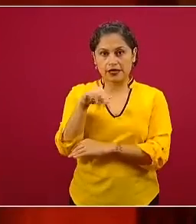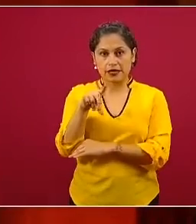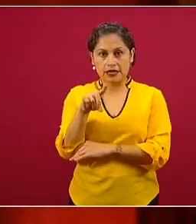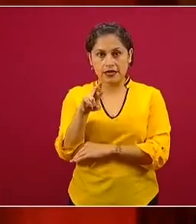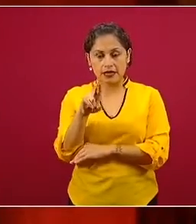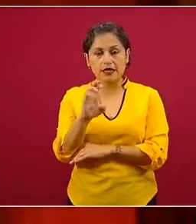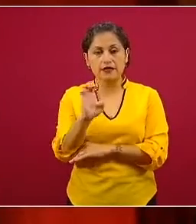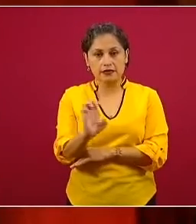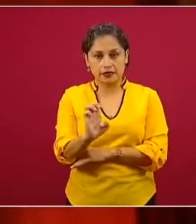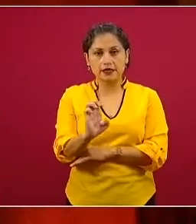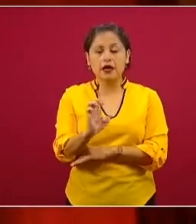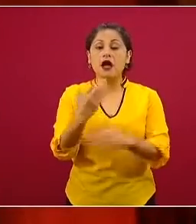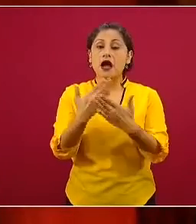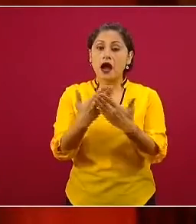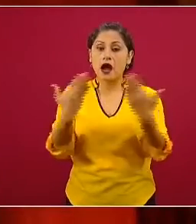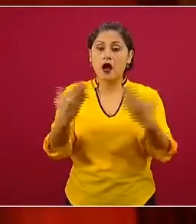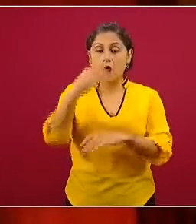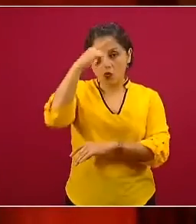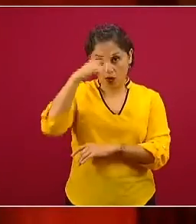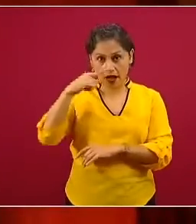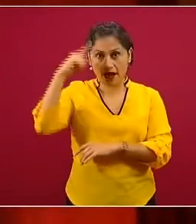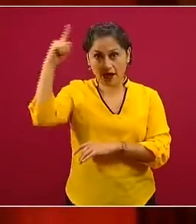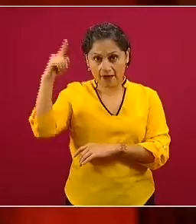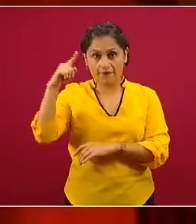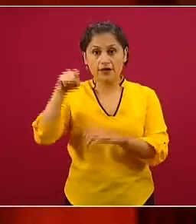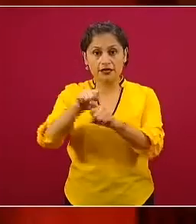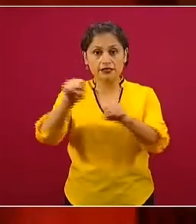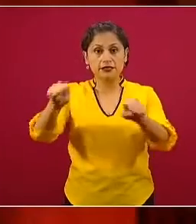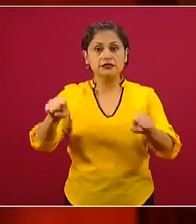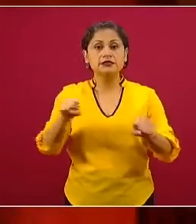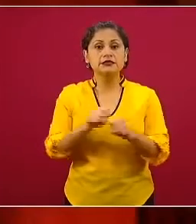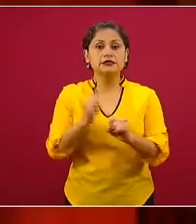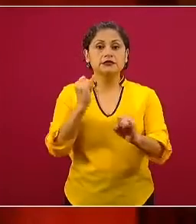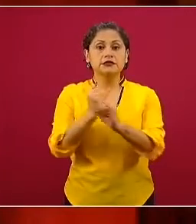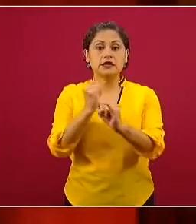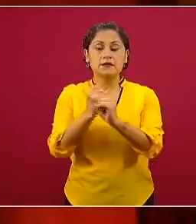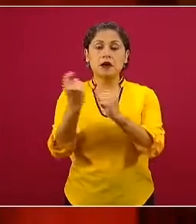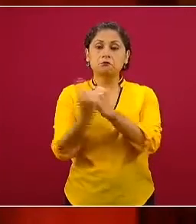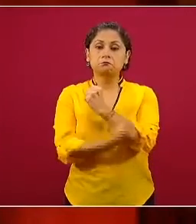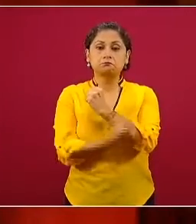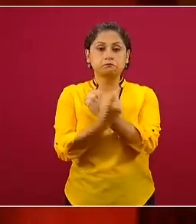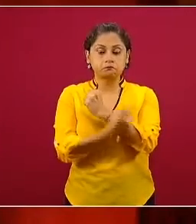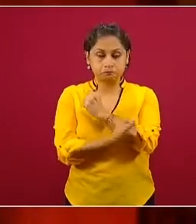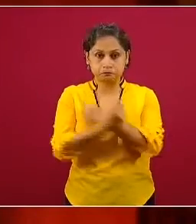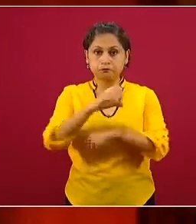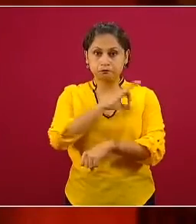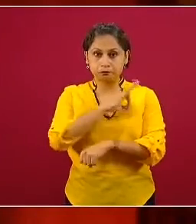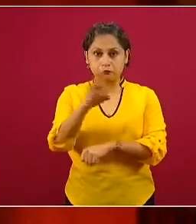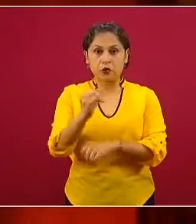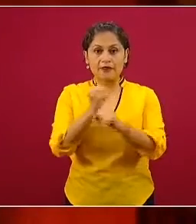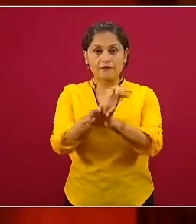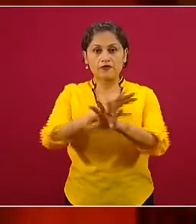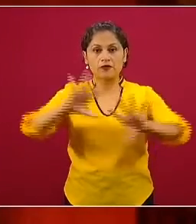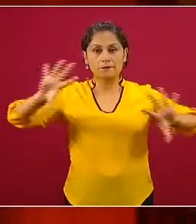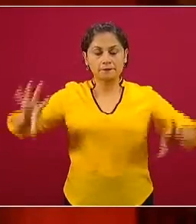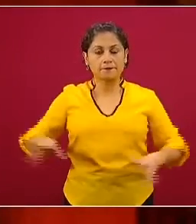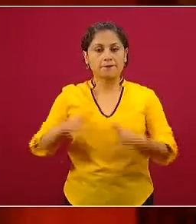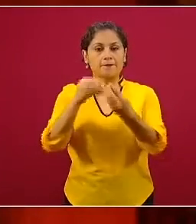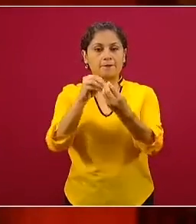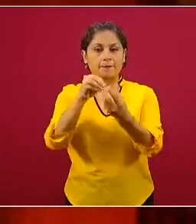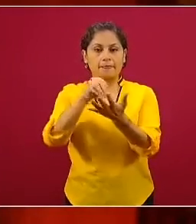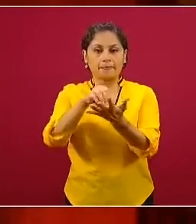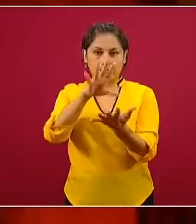puedan ya hacer a través de un sistema informático en línea, a través del cual podamos tener más datos que nos permitan integrar toda